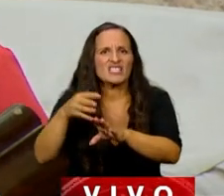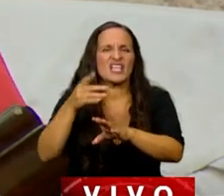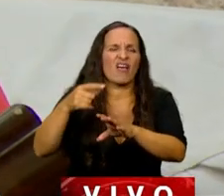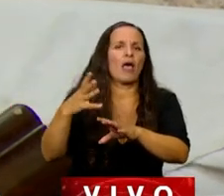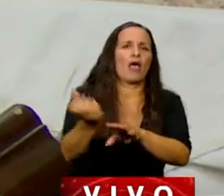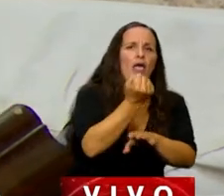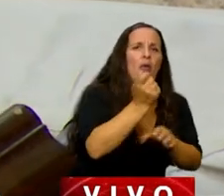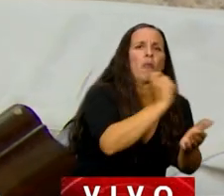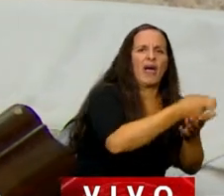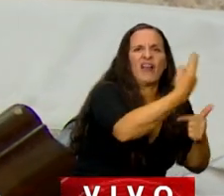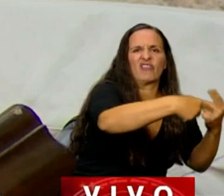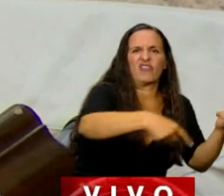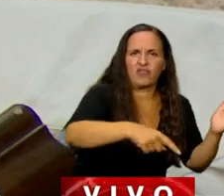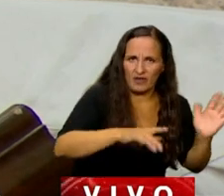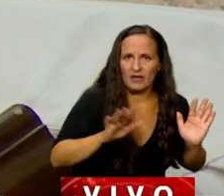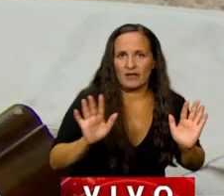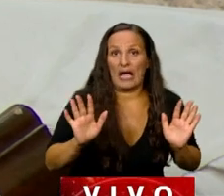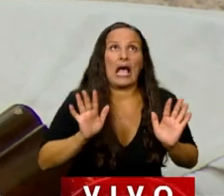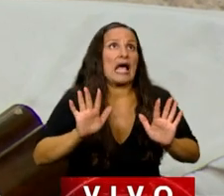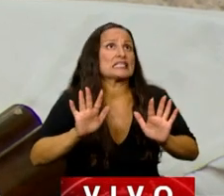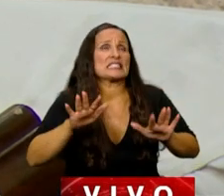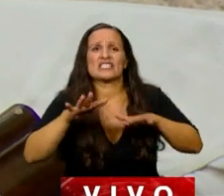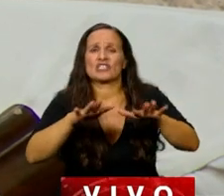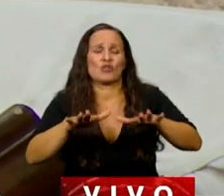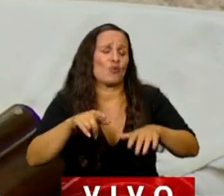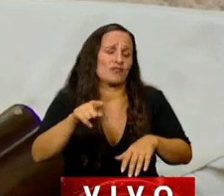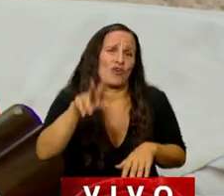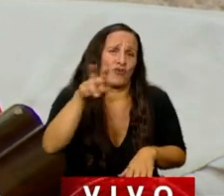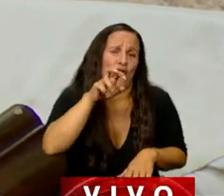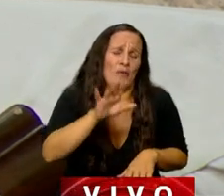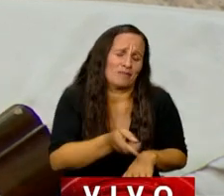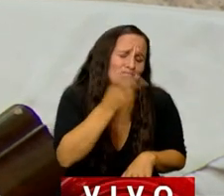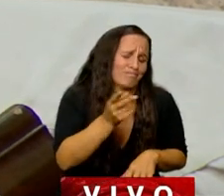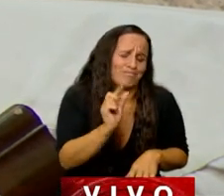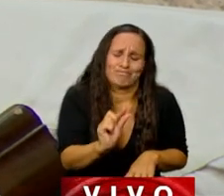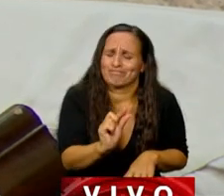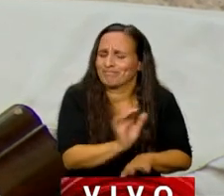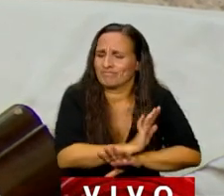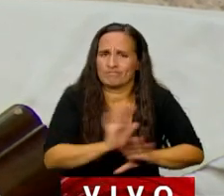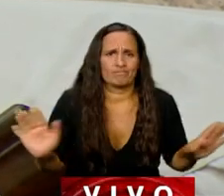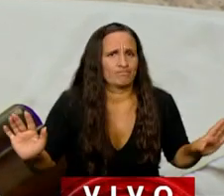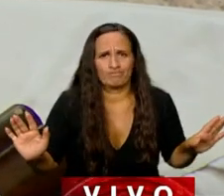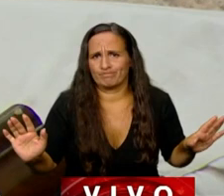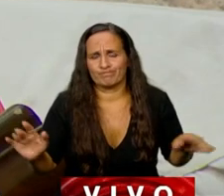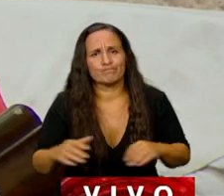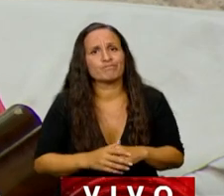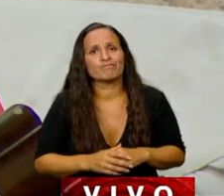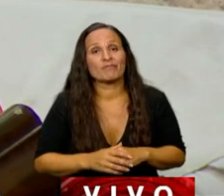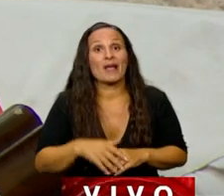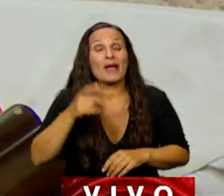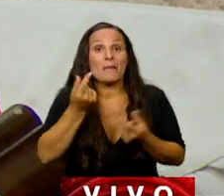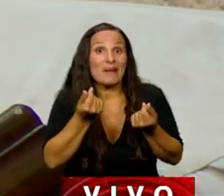la situación a este cuadro de total indigencia. Hoy la canasta básica de la tercera